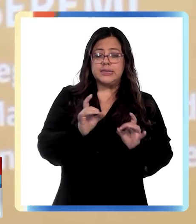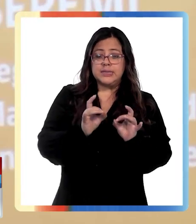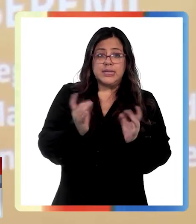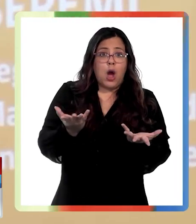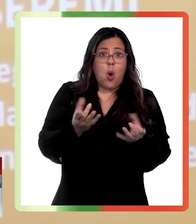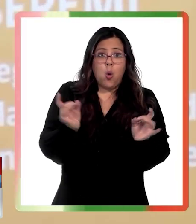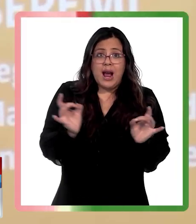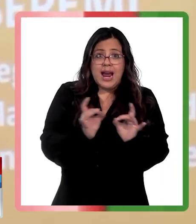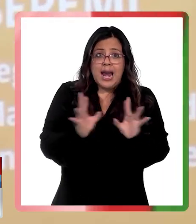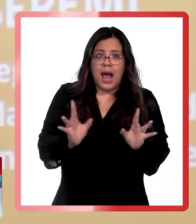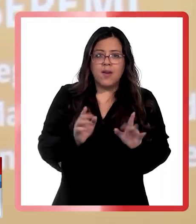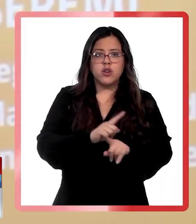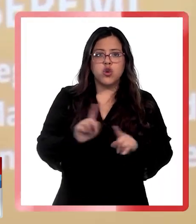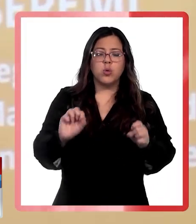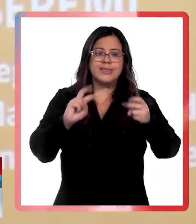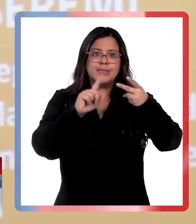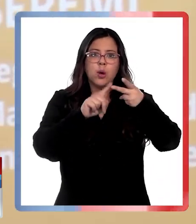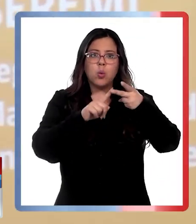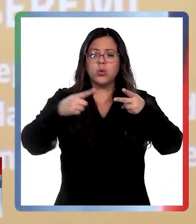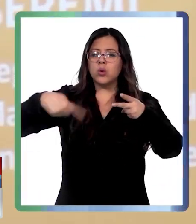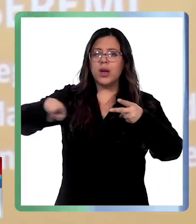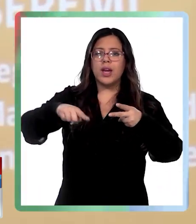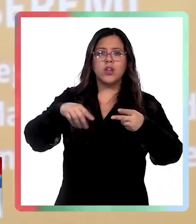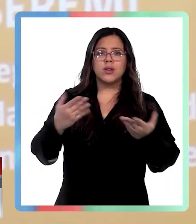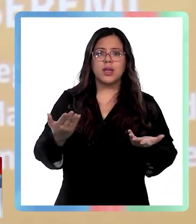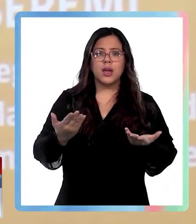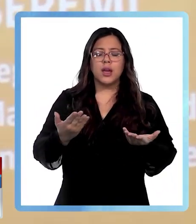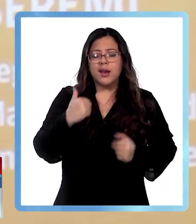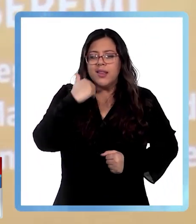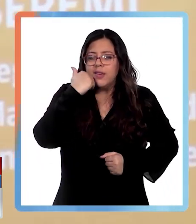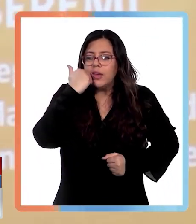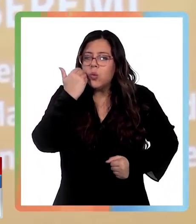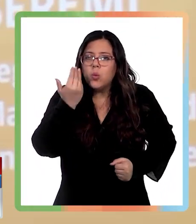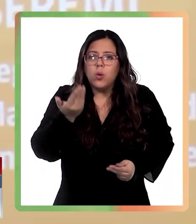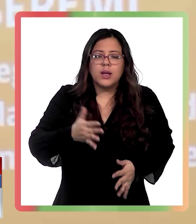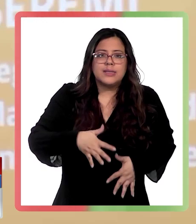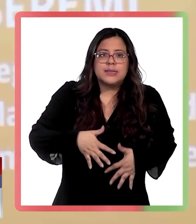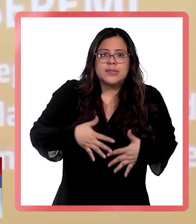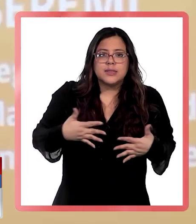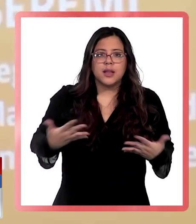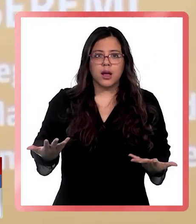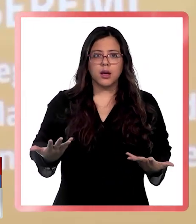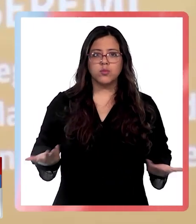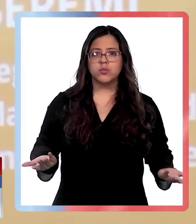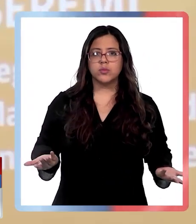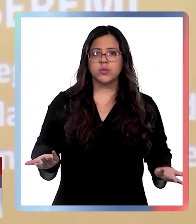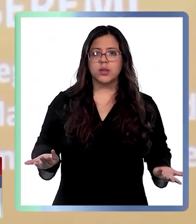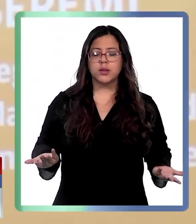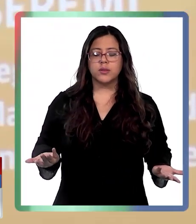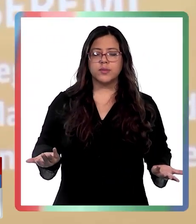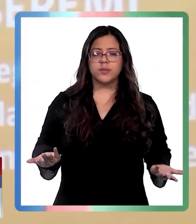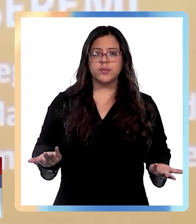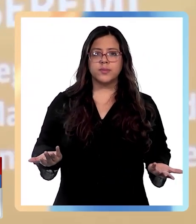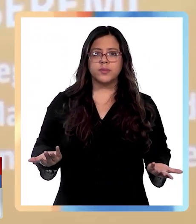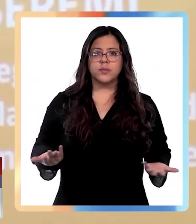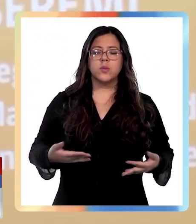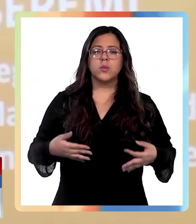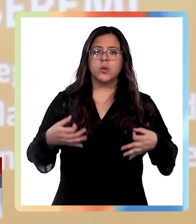serios, y la segunda causal es por sentir vergüenza